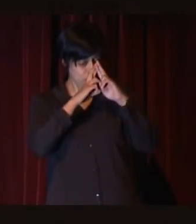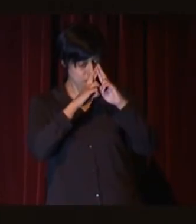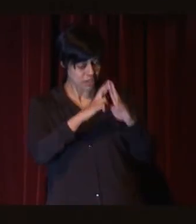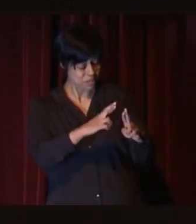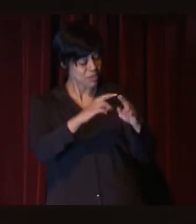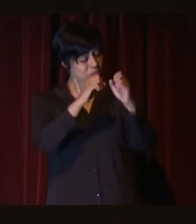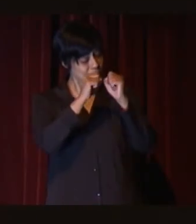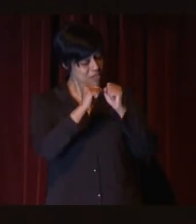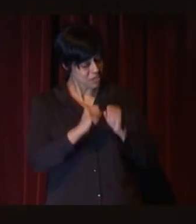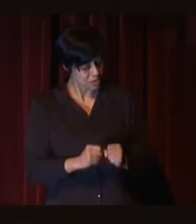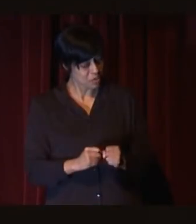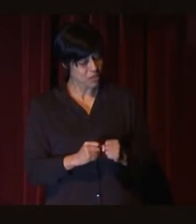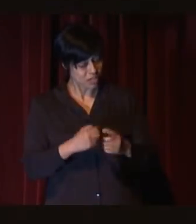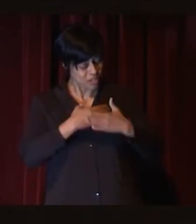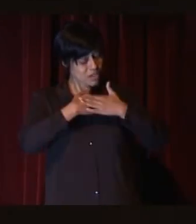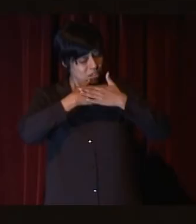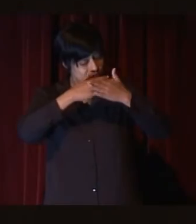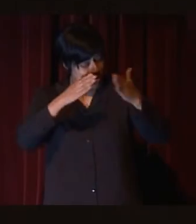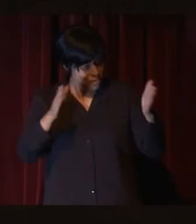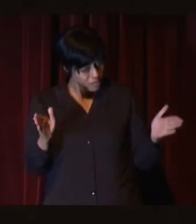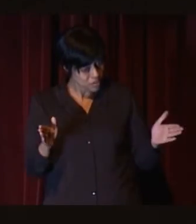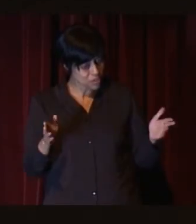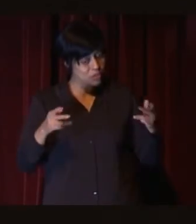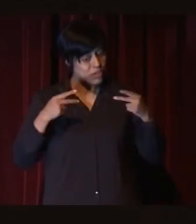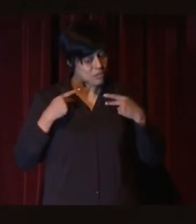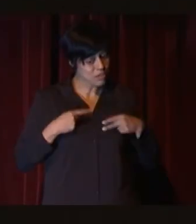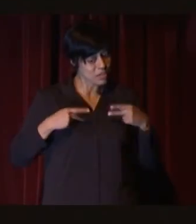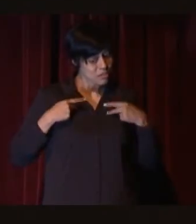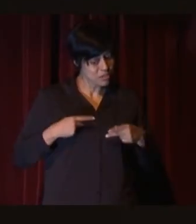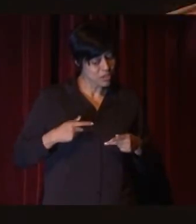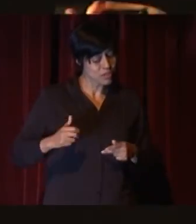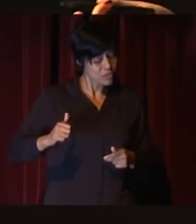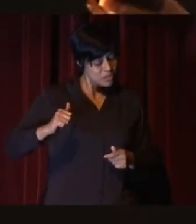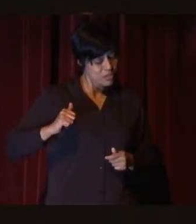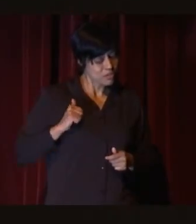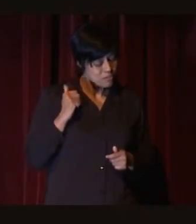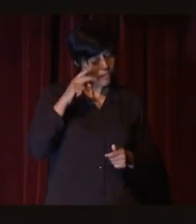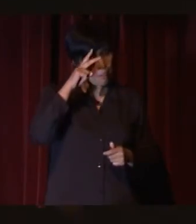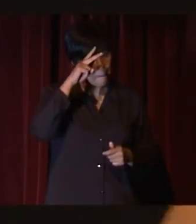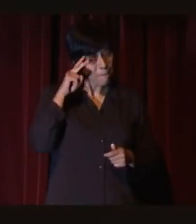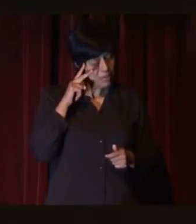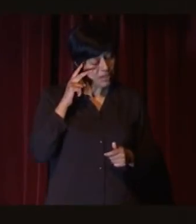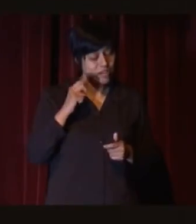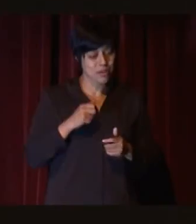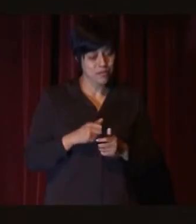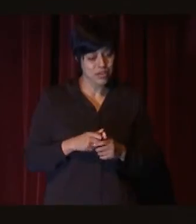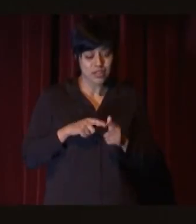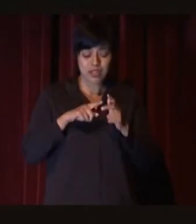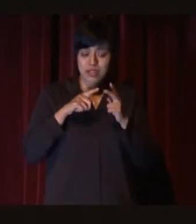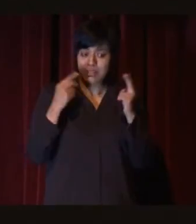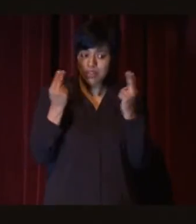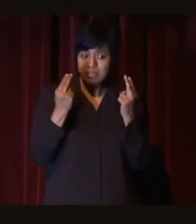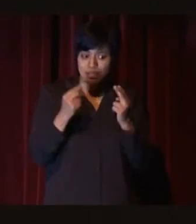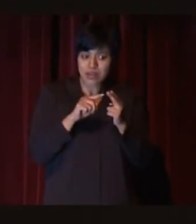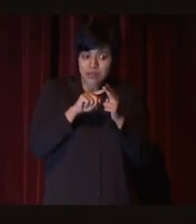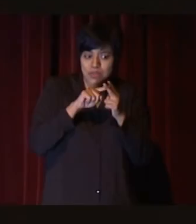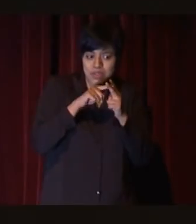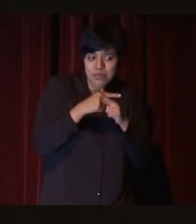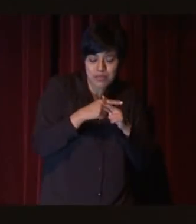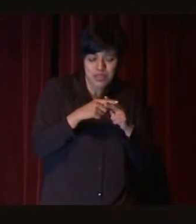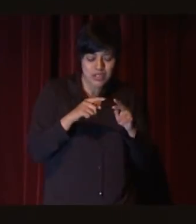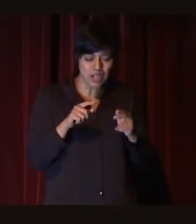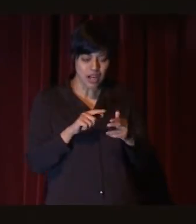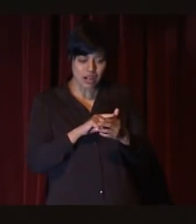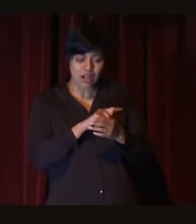seguridad y de apertura para ellos así que el reloj está corriendo podemos empezar a crear espacios seguros para